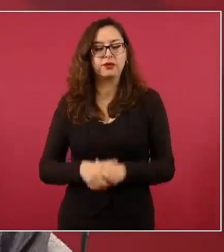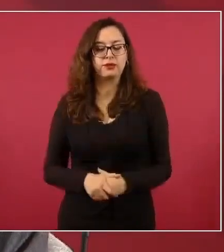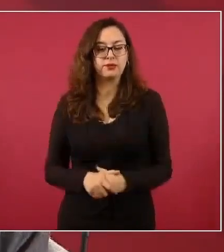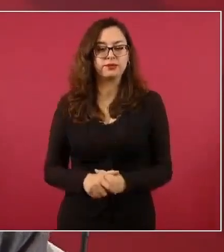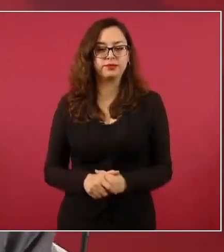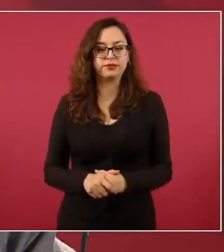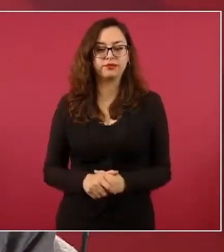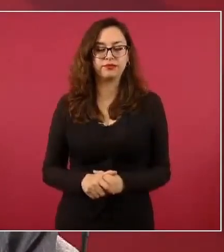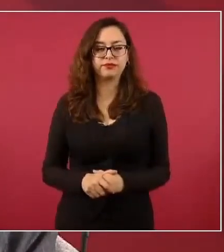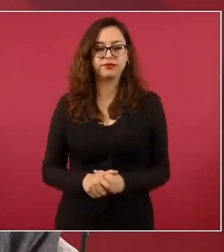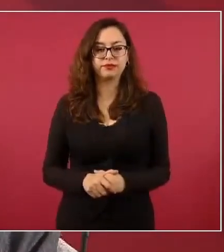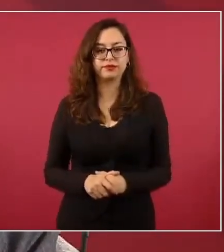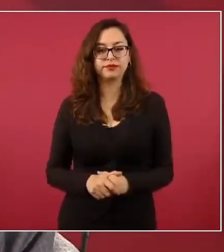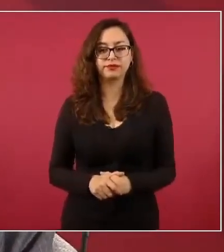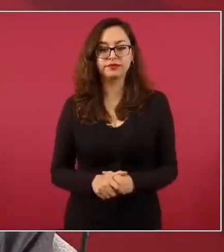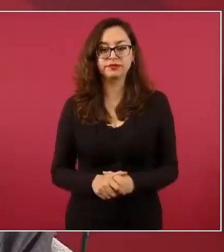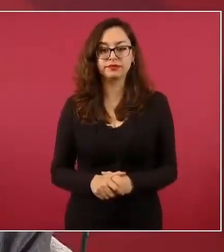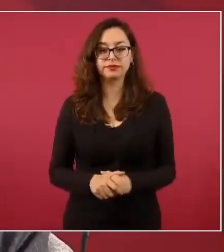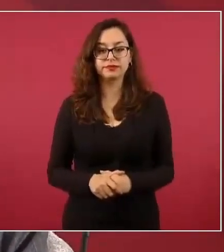no